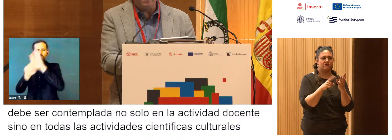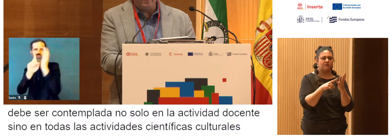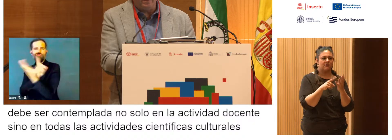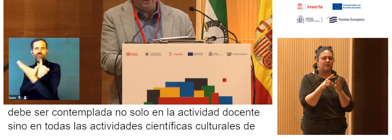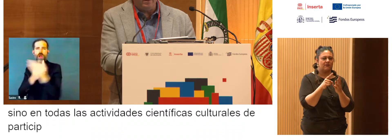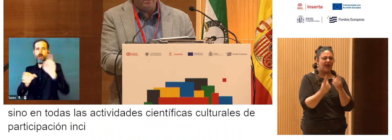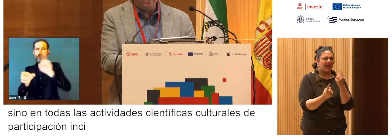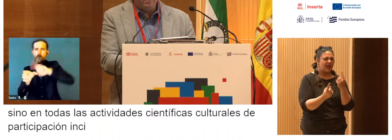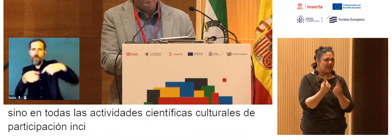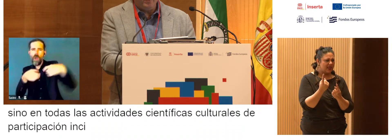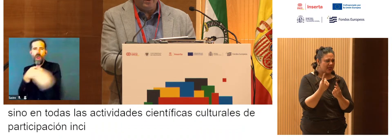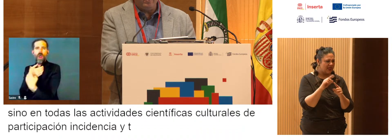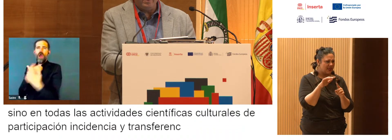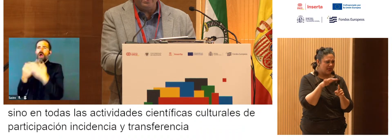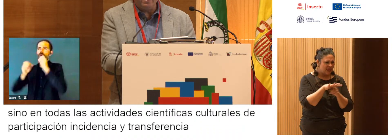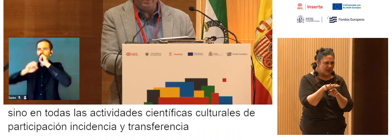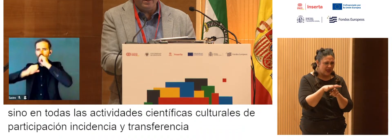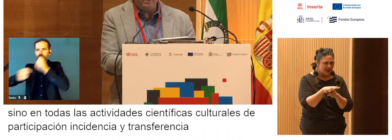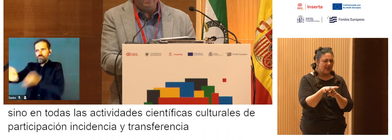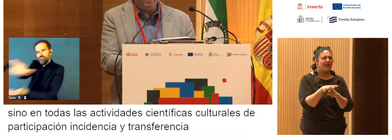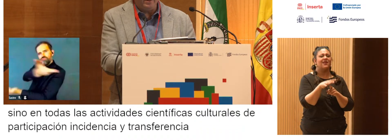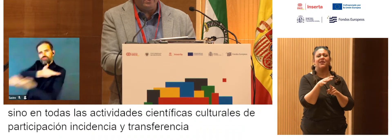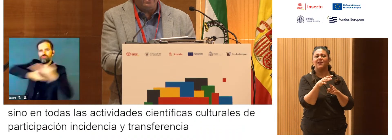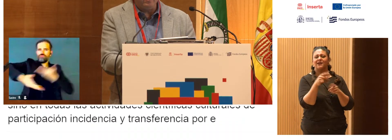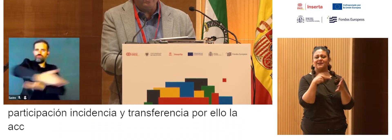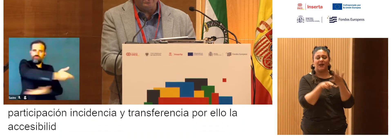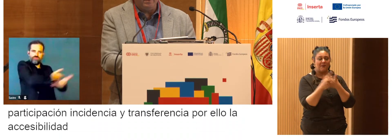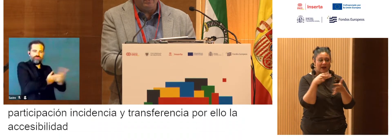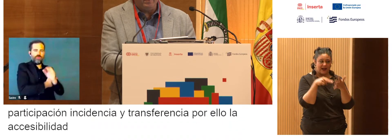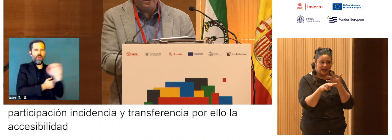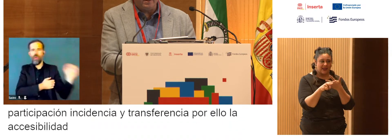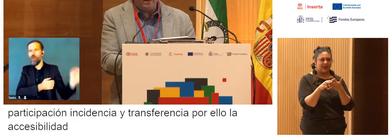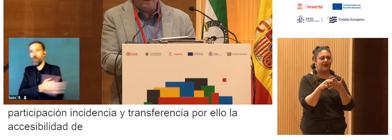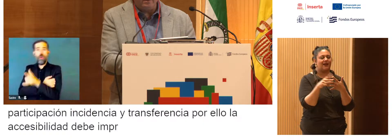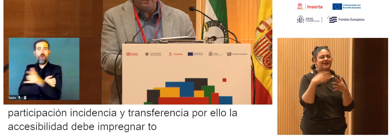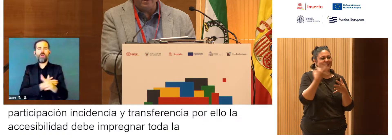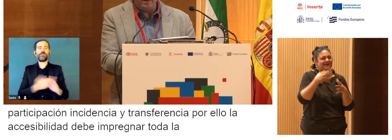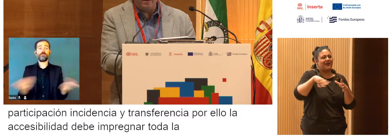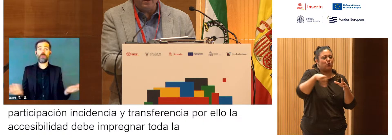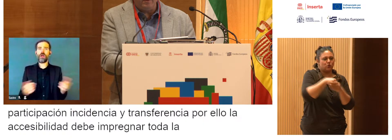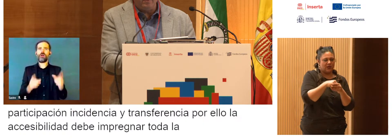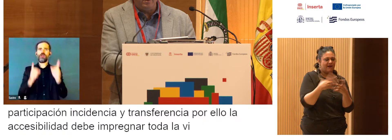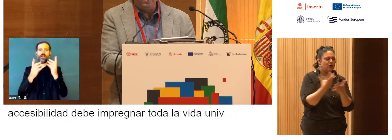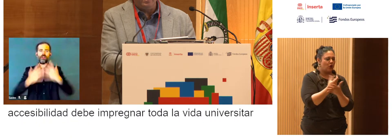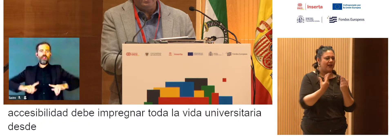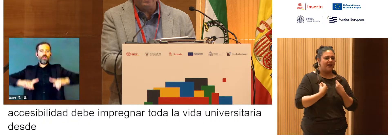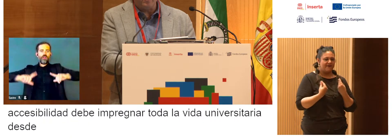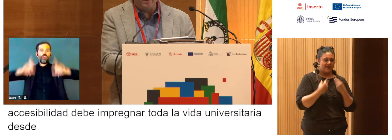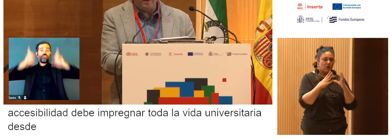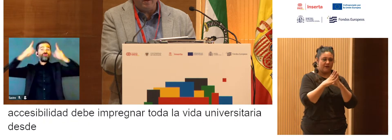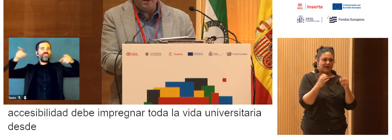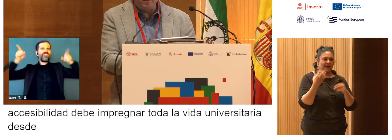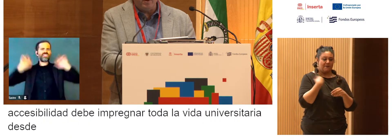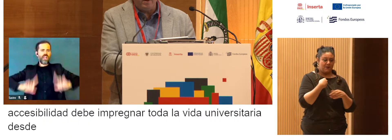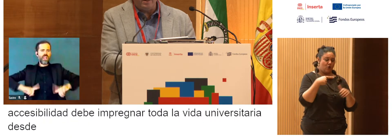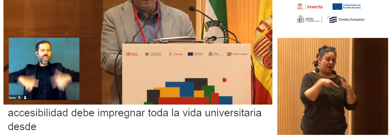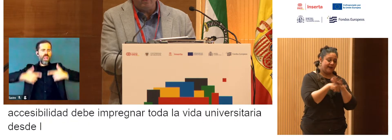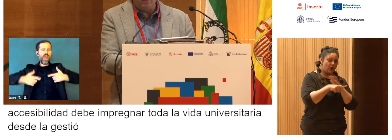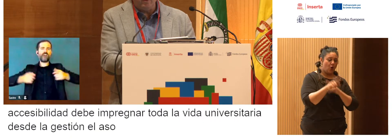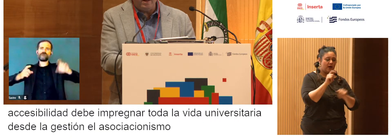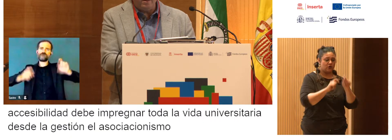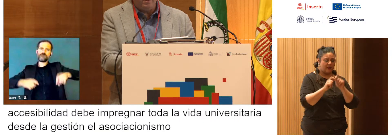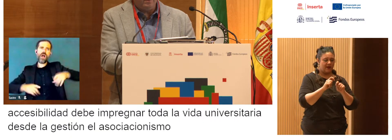y transferencia. Por ello, la accesibilidad debe impregnar toda la vida universitaria, desde la gestión, el asociacionismo,